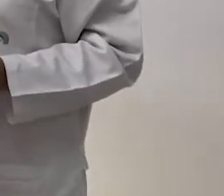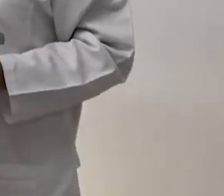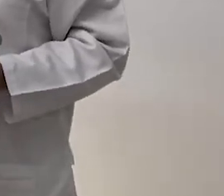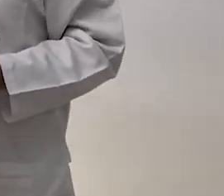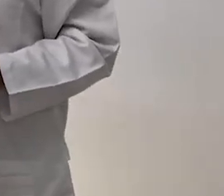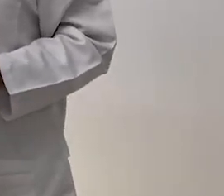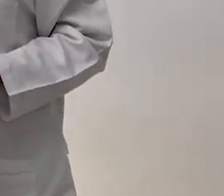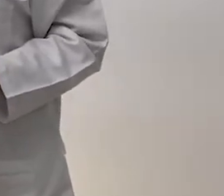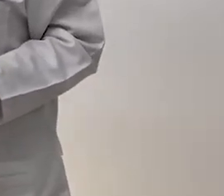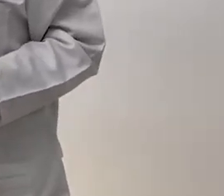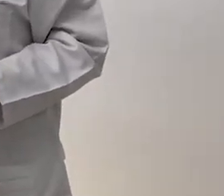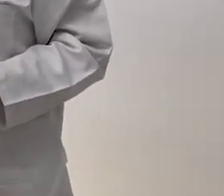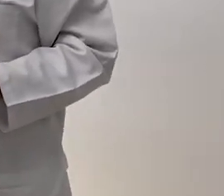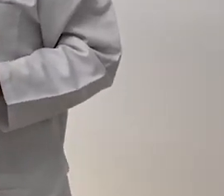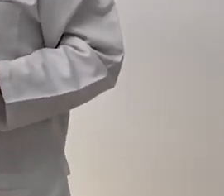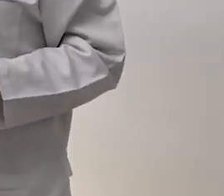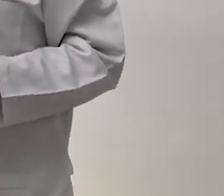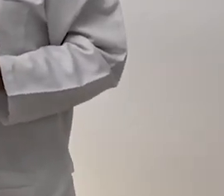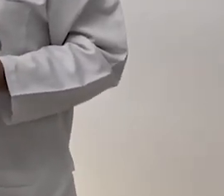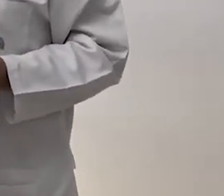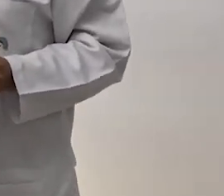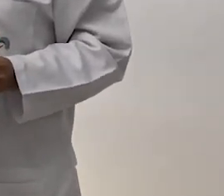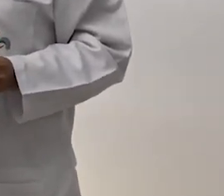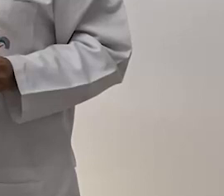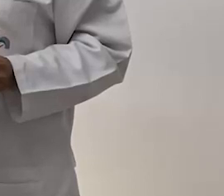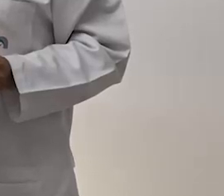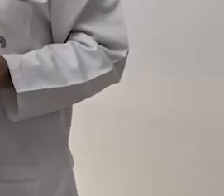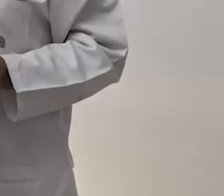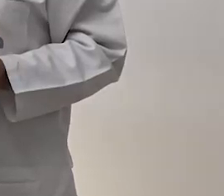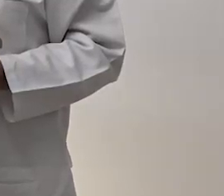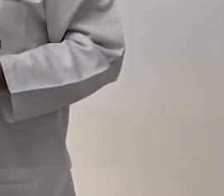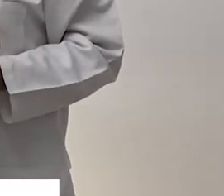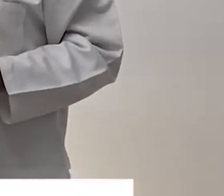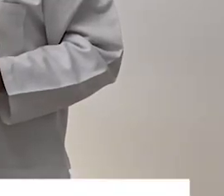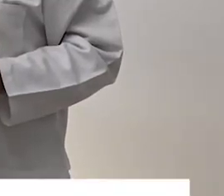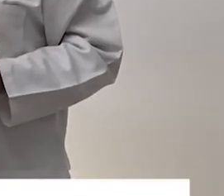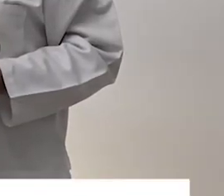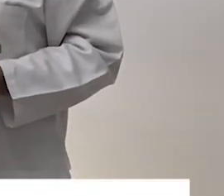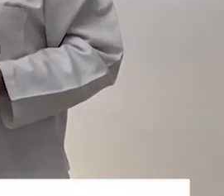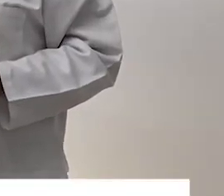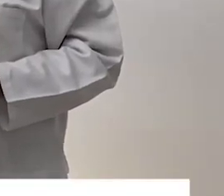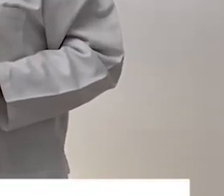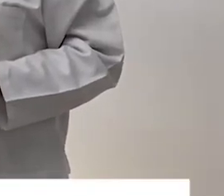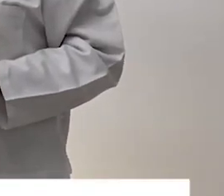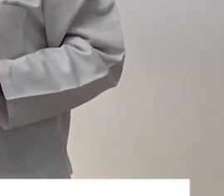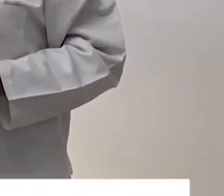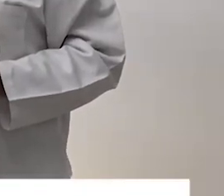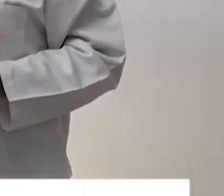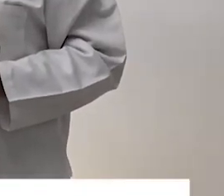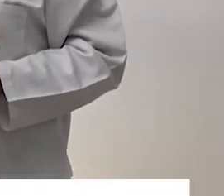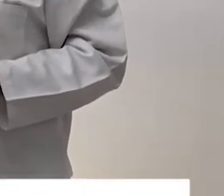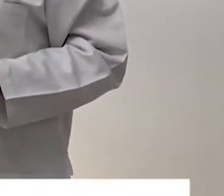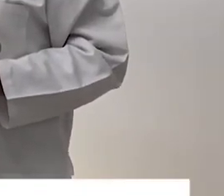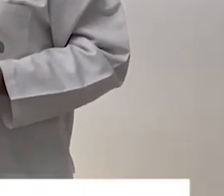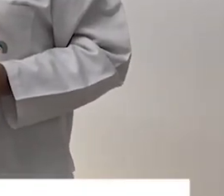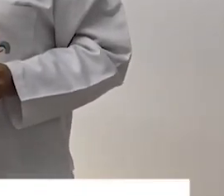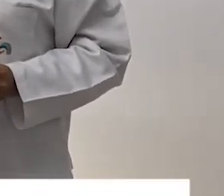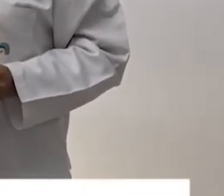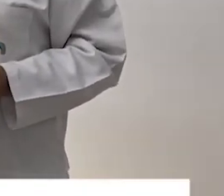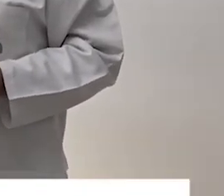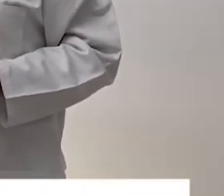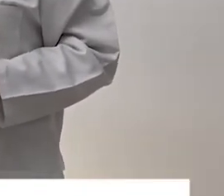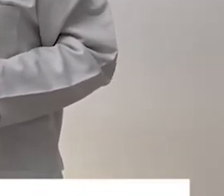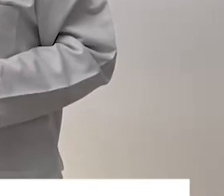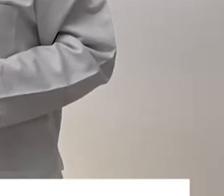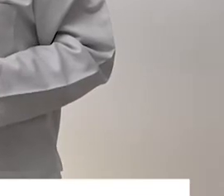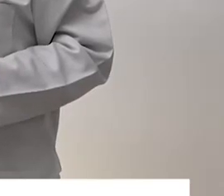presento a nuestro paciente, el don Germán Cifuentes. Él tiene 54 años. Él viene con un